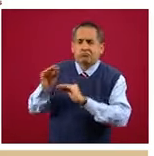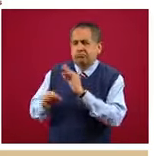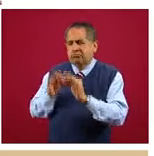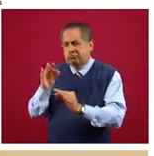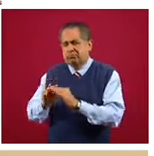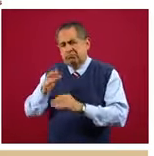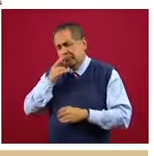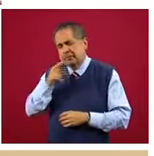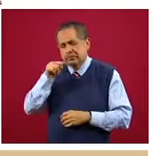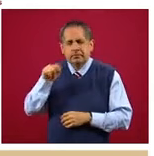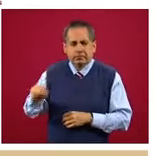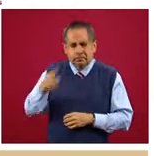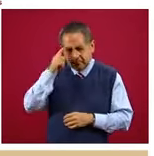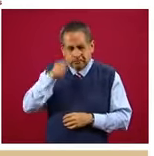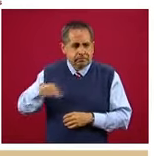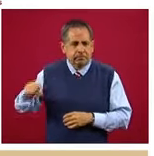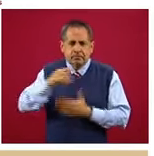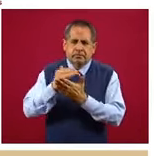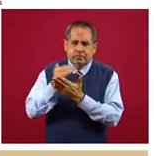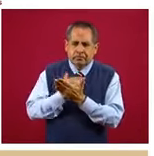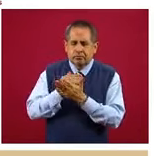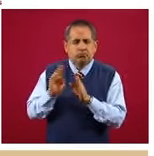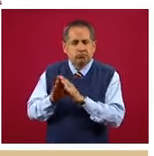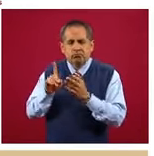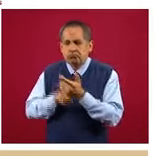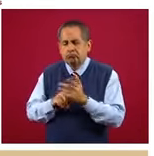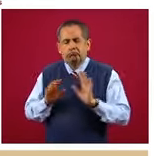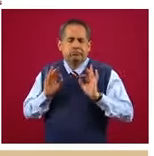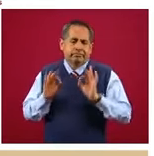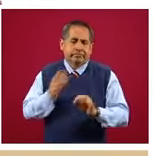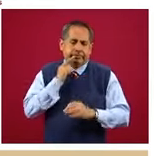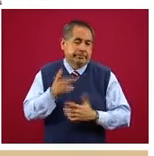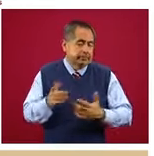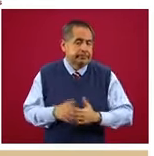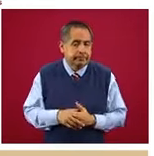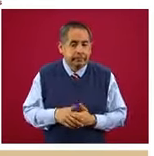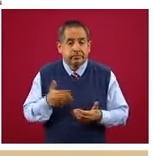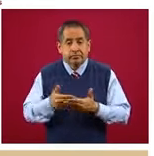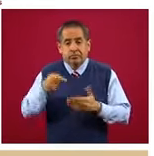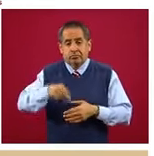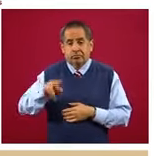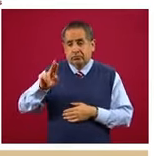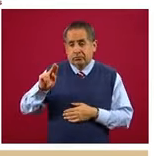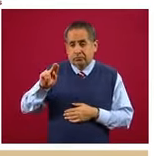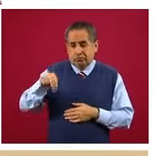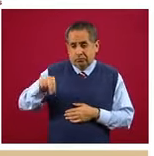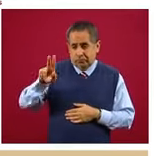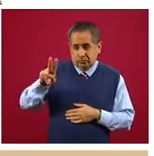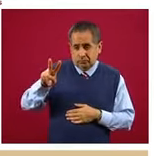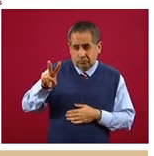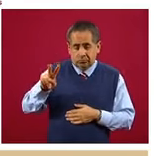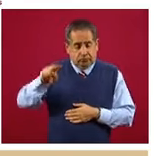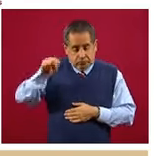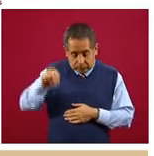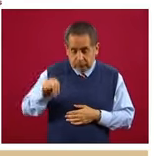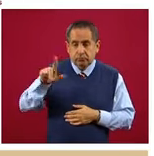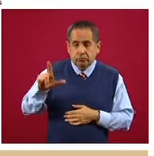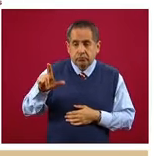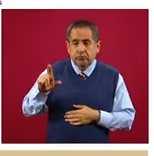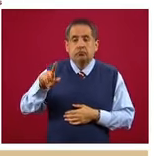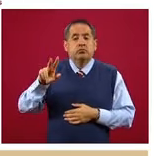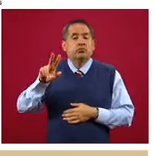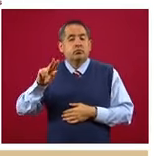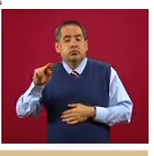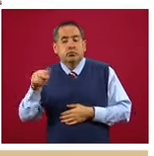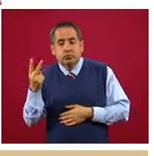disponibles y a lo mejor disminuyendo su porcentaje de ocupación. Ahora es Nuevo León con un 82%, el que tiene la mayor